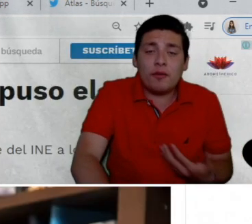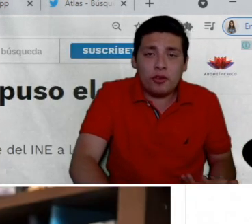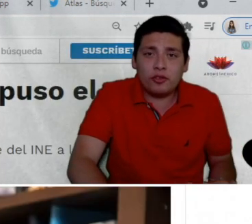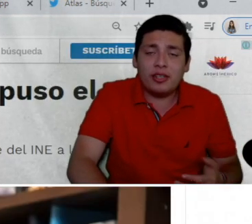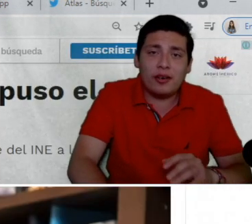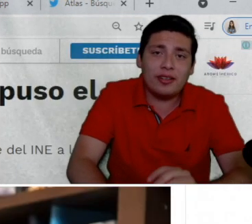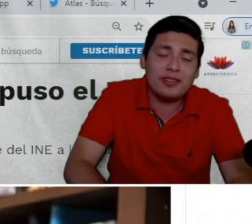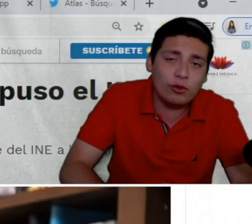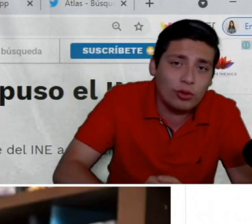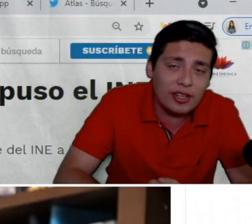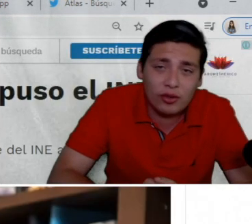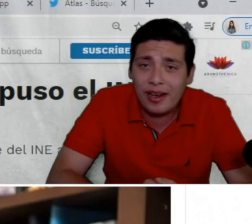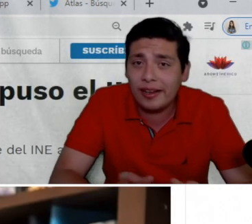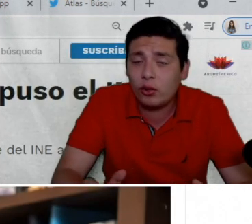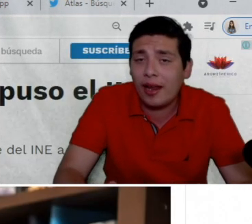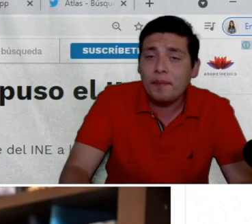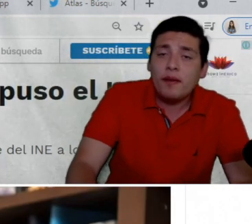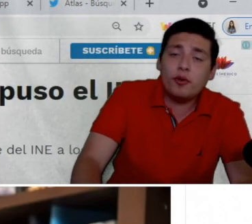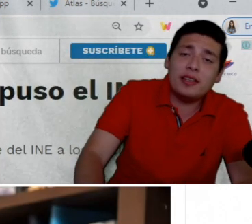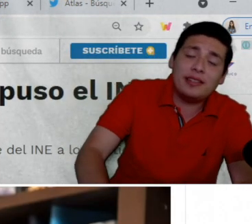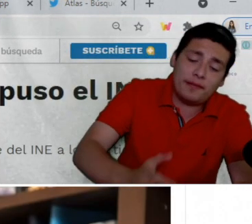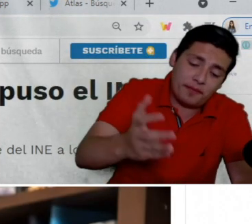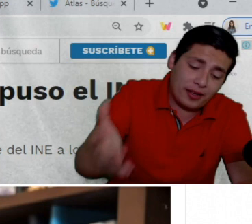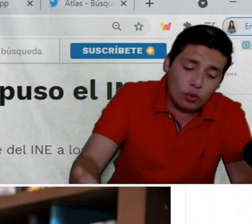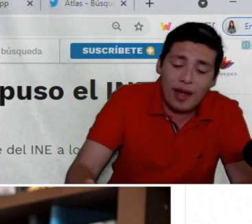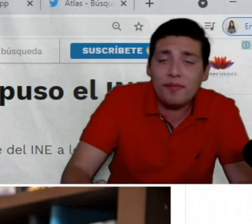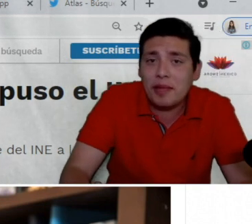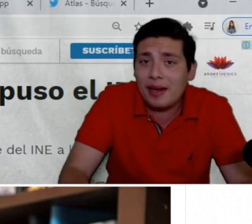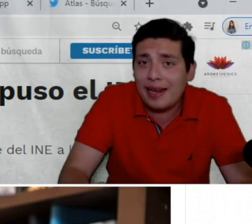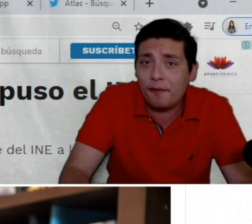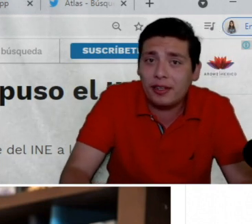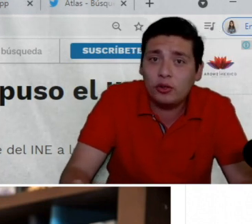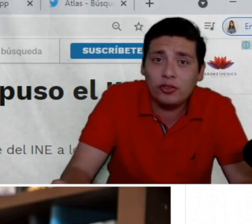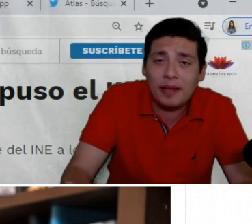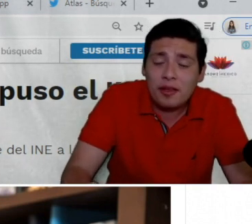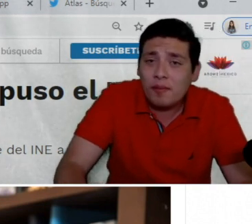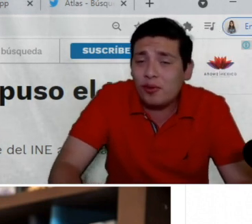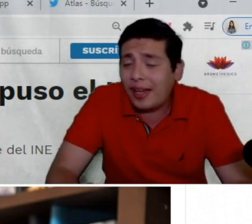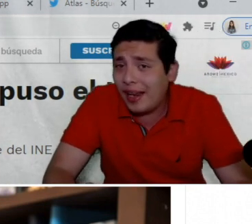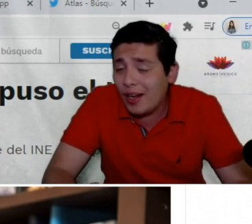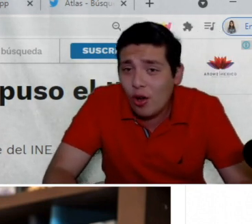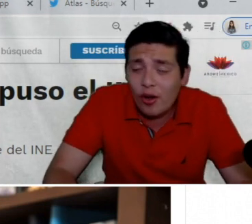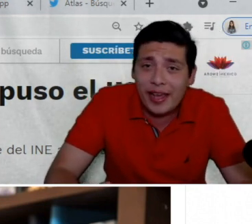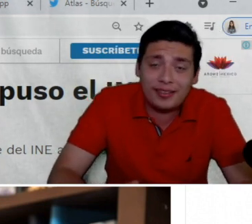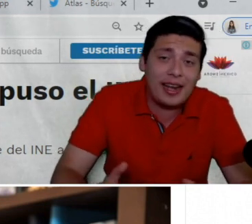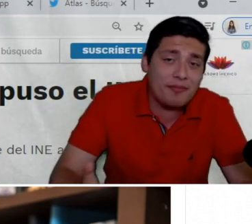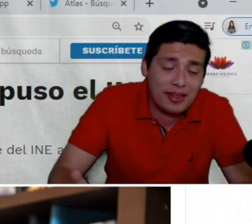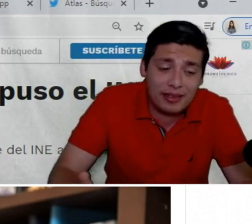demuestra cómo los consejeros del Instituto Nacional Electoral pues actúan de manera facciosa, porque